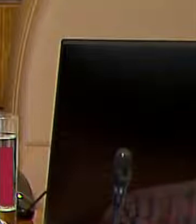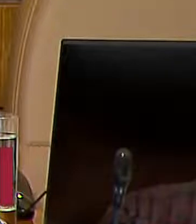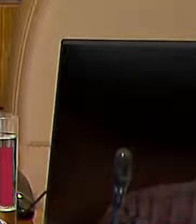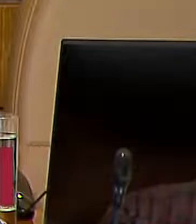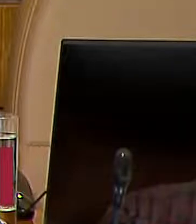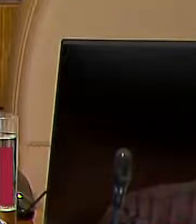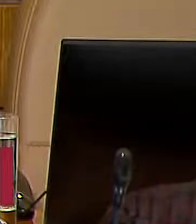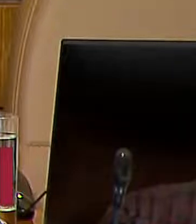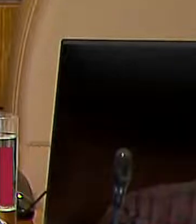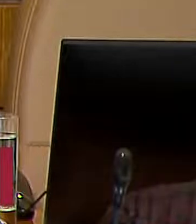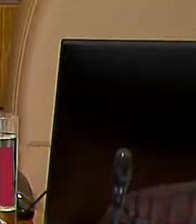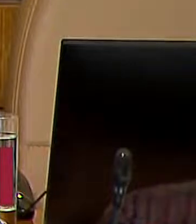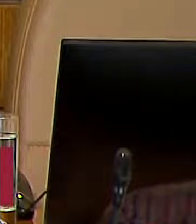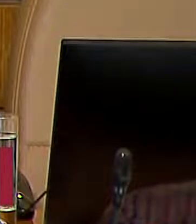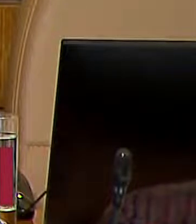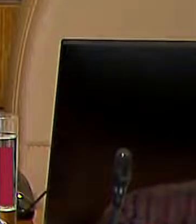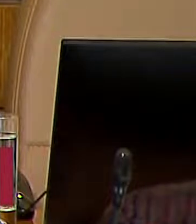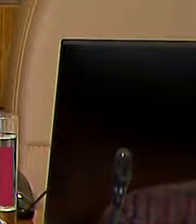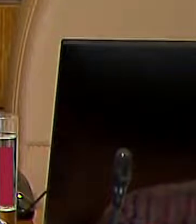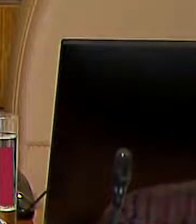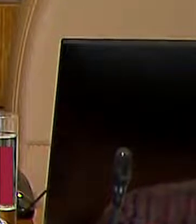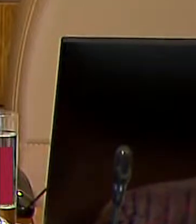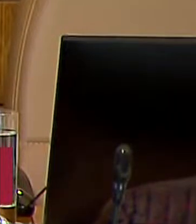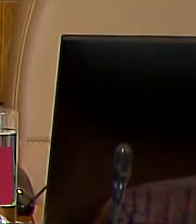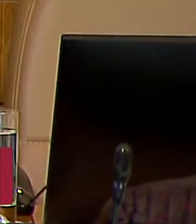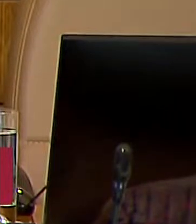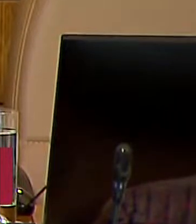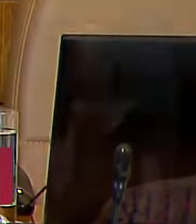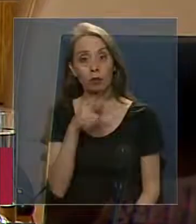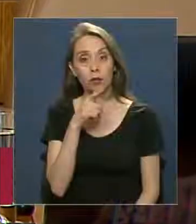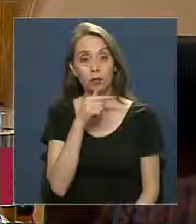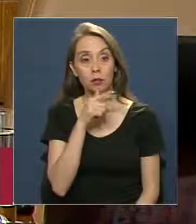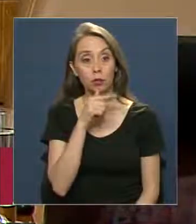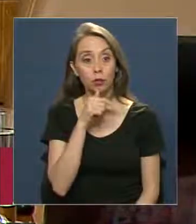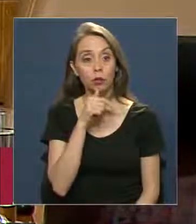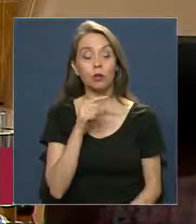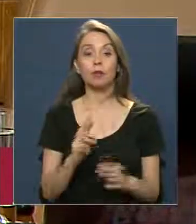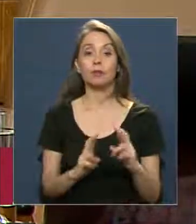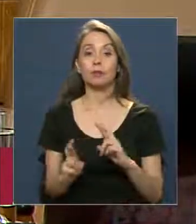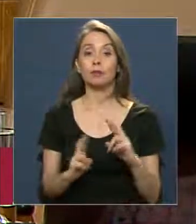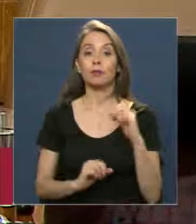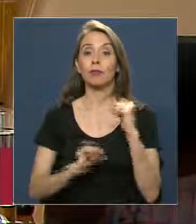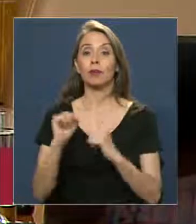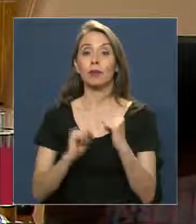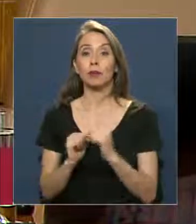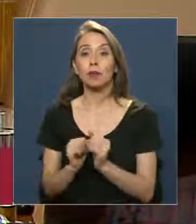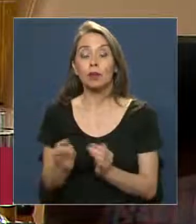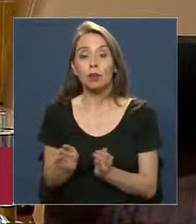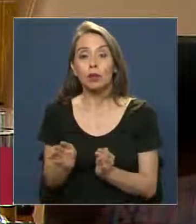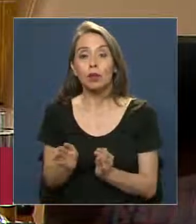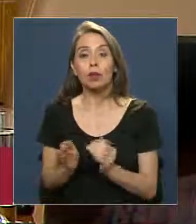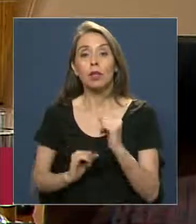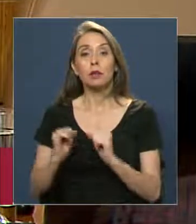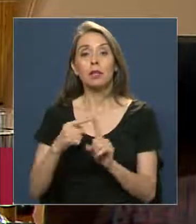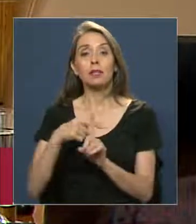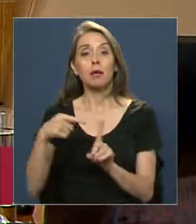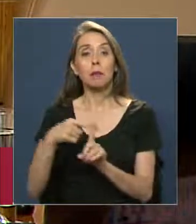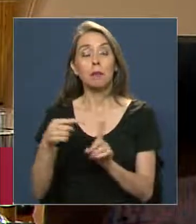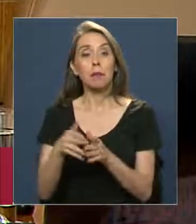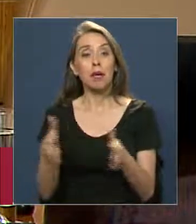desempleo. Desempleo que sin ninguna duda en gran medida tiene que ver con empresas pequeñas y medianas que se han